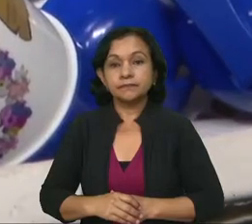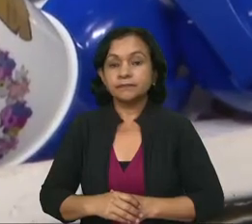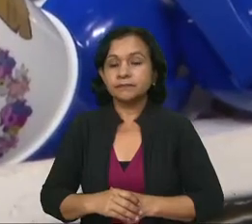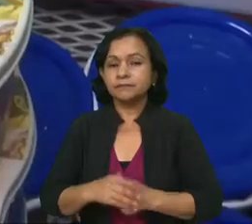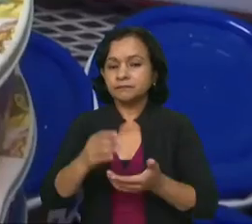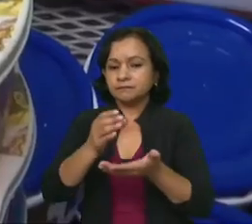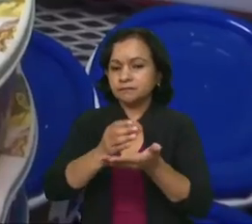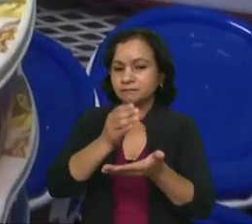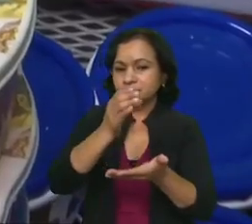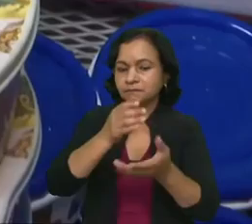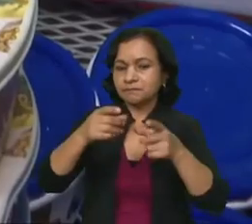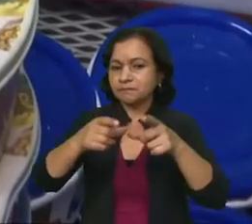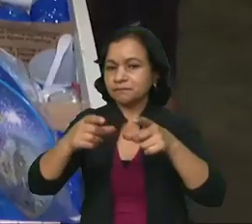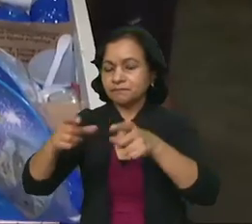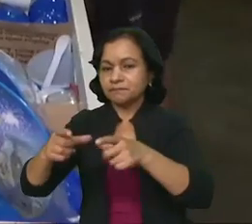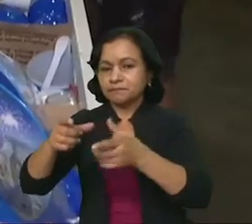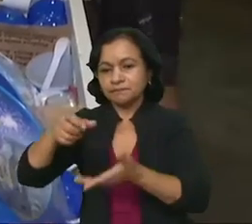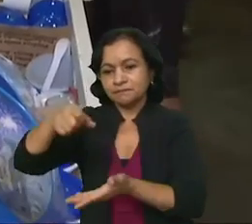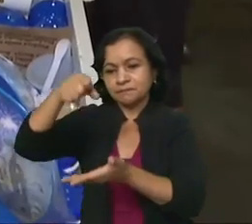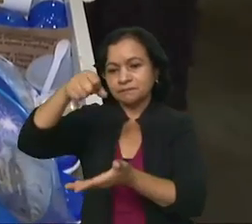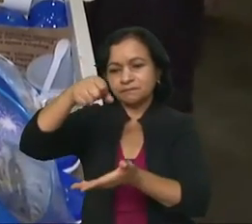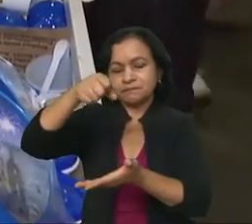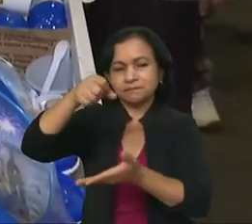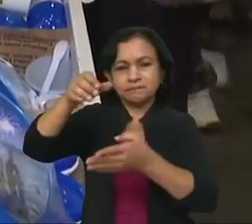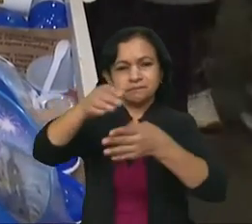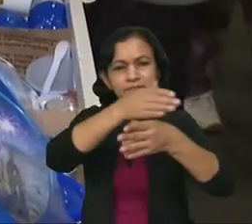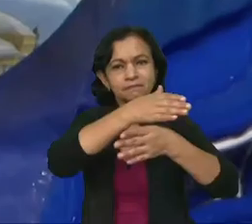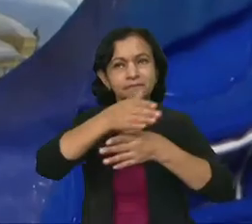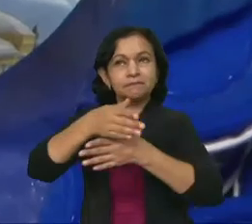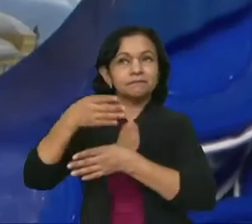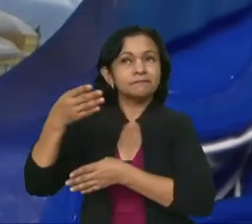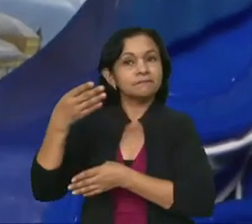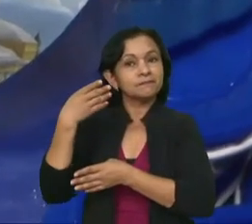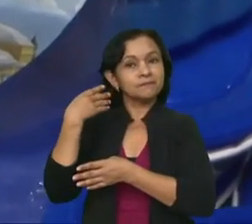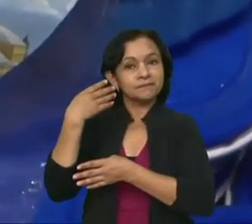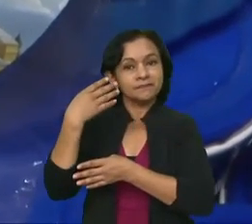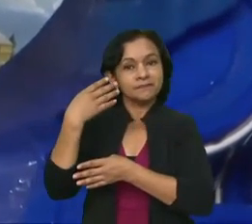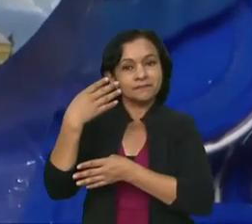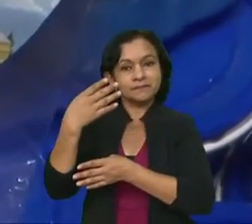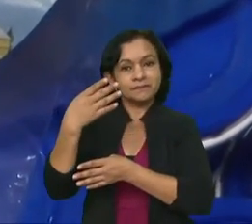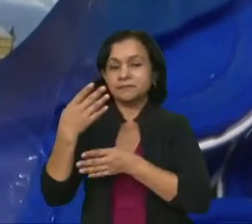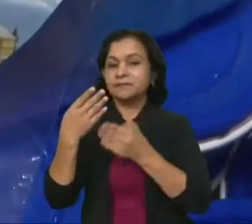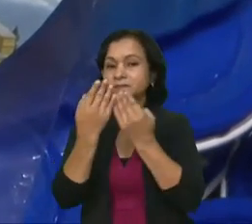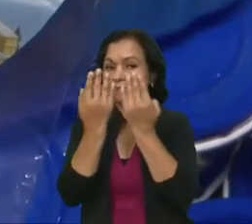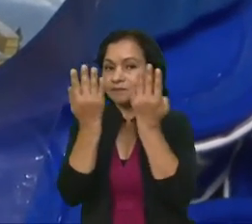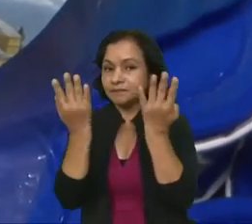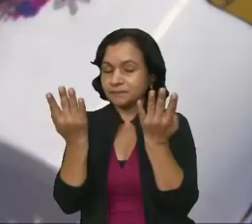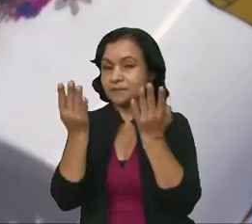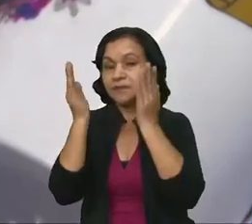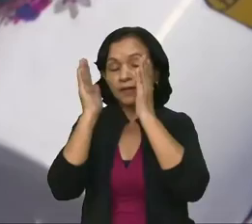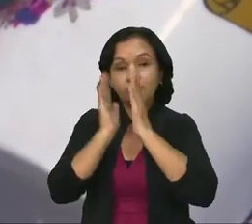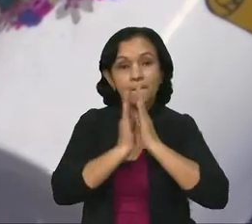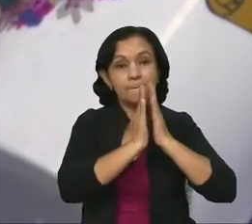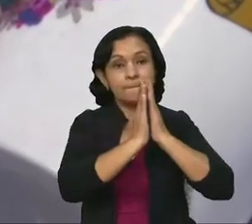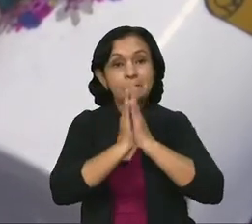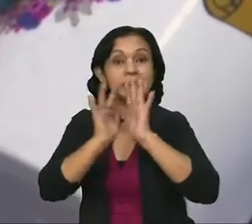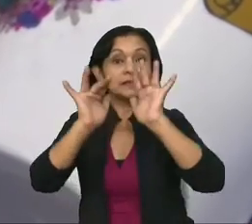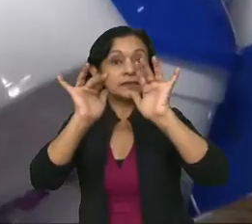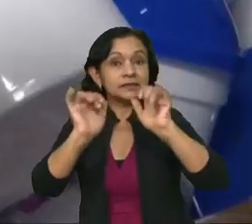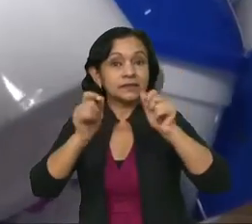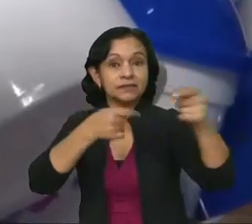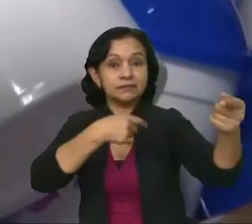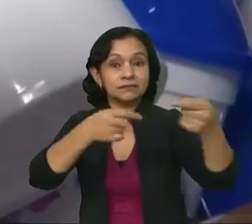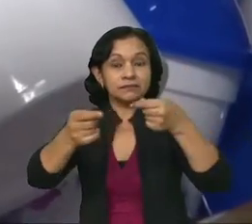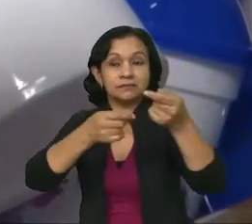Vasos, platos, baldes, termos y hasta abanicos de mano alusivos a la celebración de la Purísima ya están a la venta